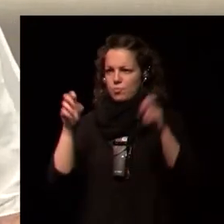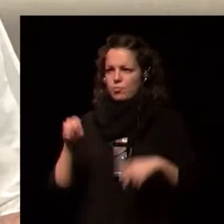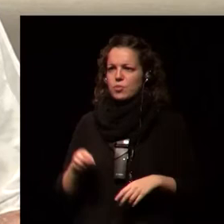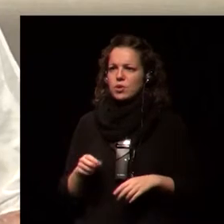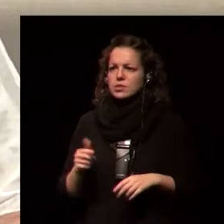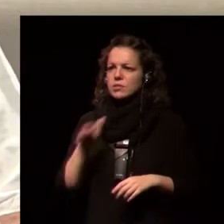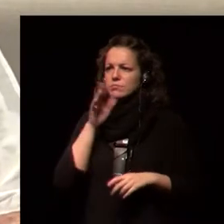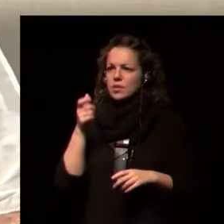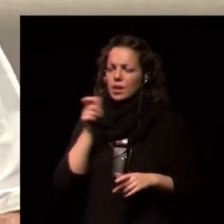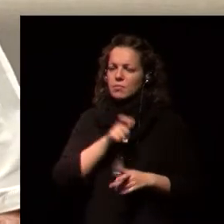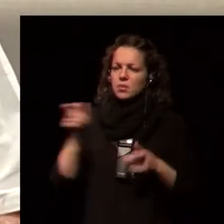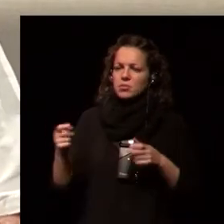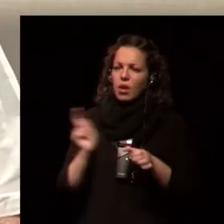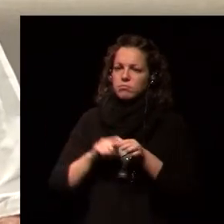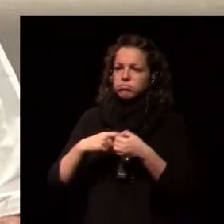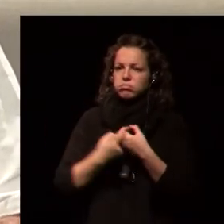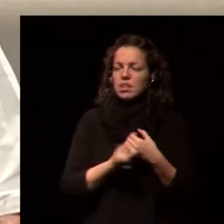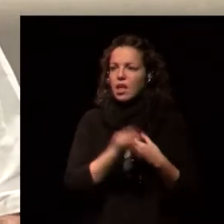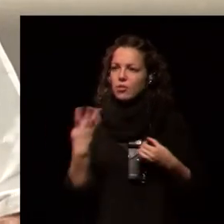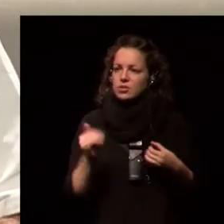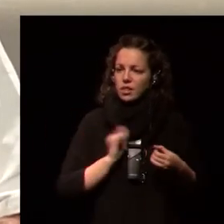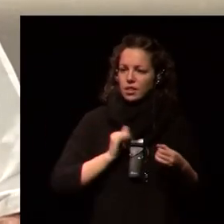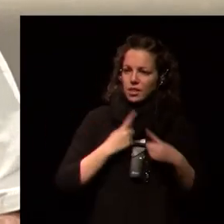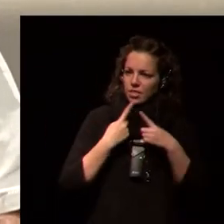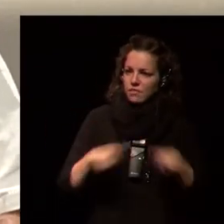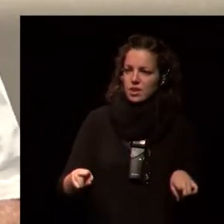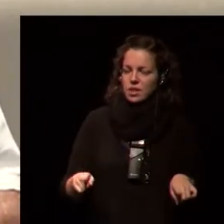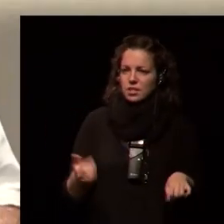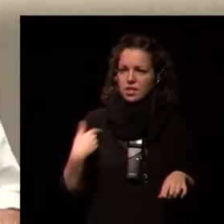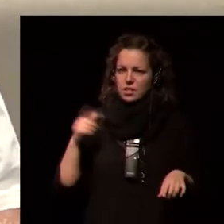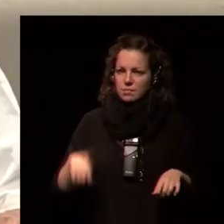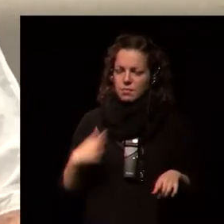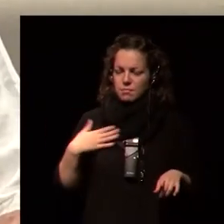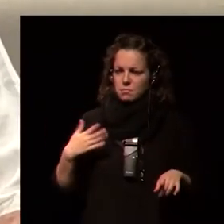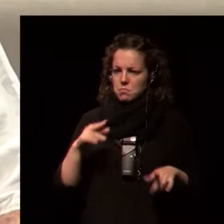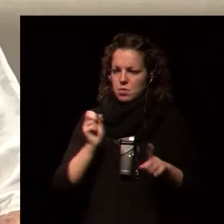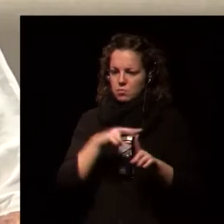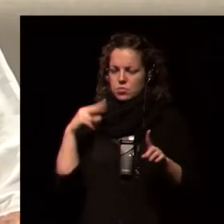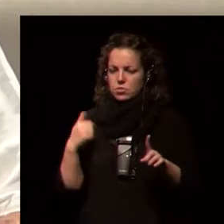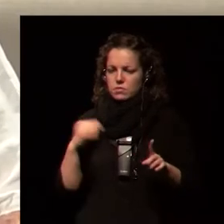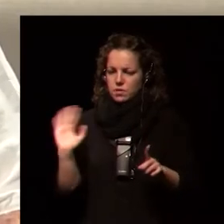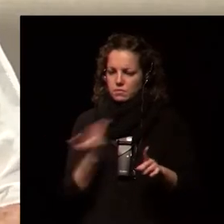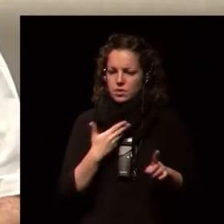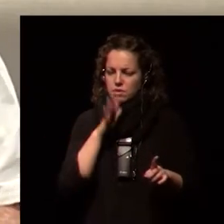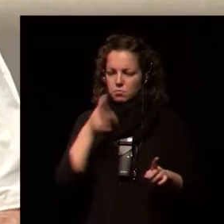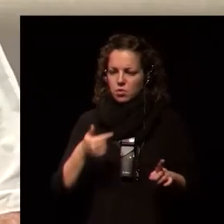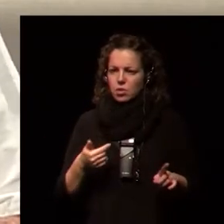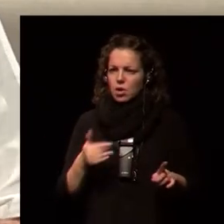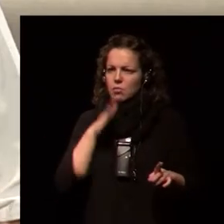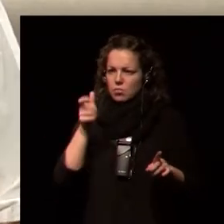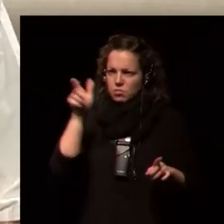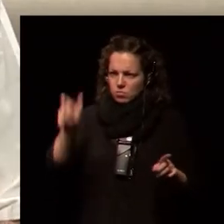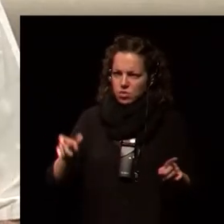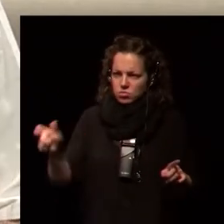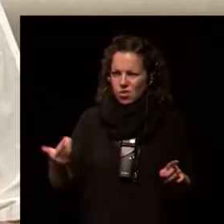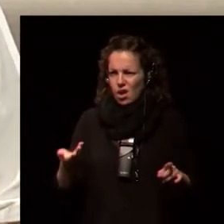algunos de sus miembros tenían distintas identidades. También mi perspectiva fue afectada por el hecho de que literalmente las personas